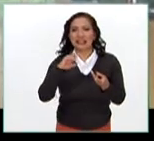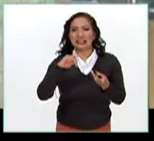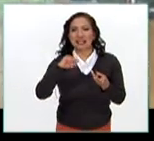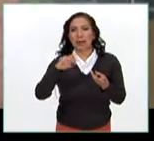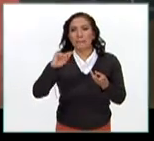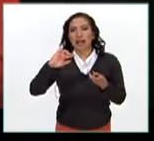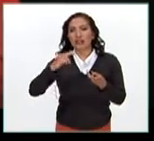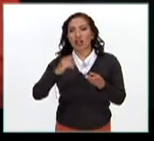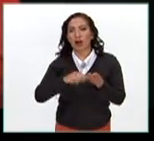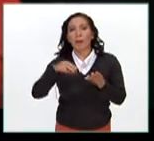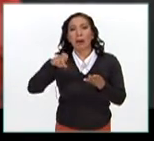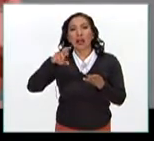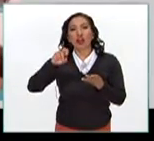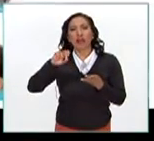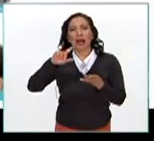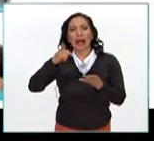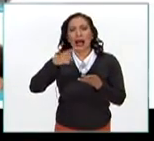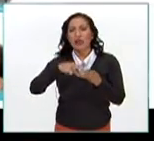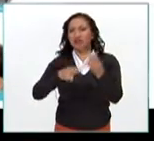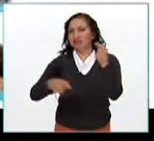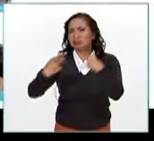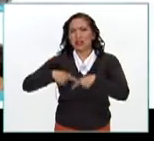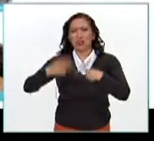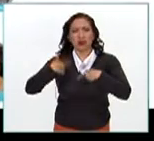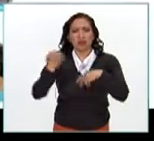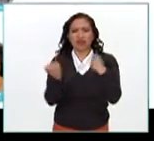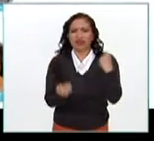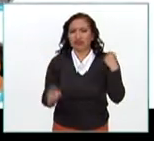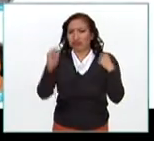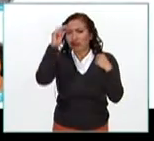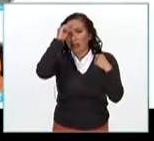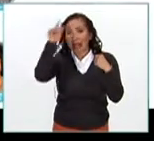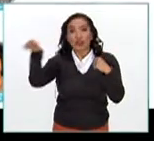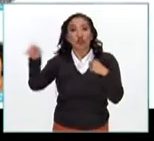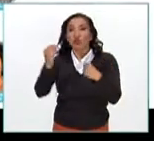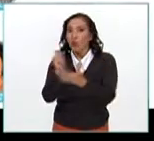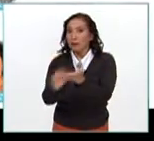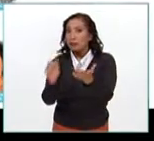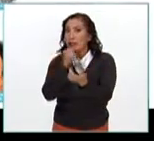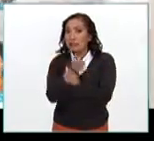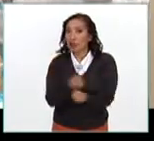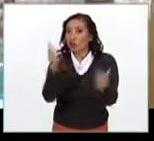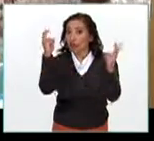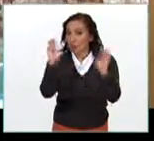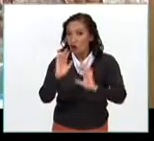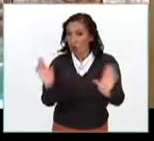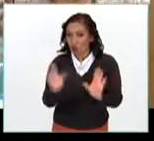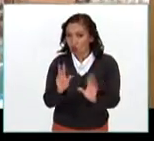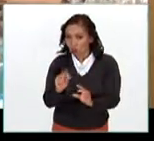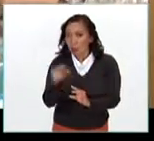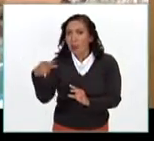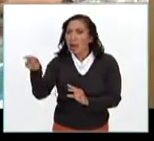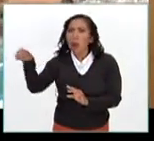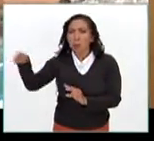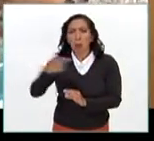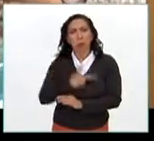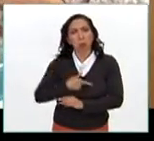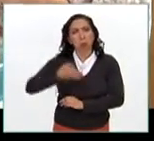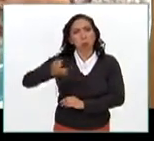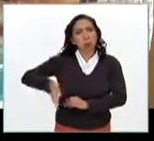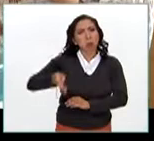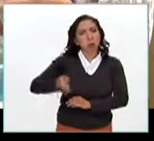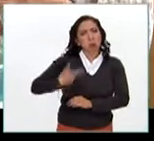Cristina Pacheco, Mario Delgado, en fin, una serie de gentes que no escribían para niños, pero que aceptaron en